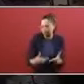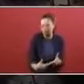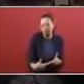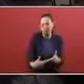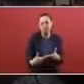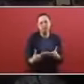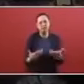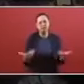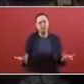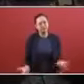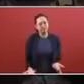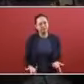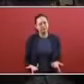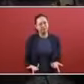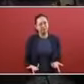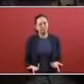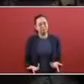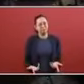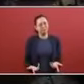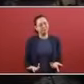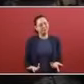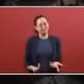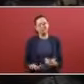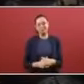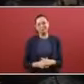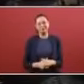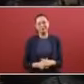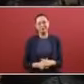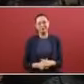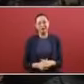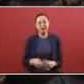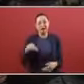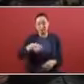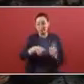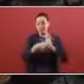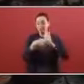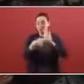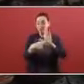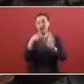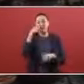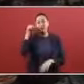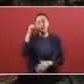pusieran nada más para lo que tiene que ver con energía.